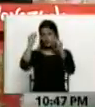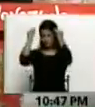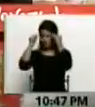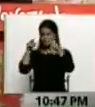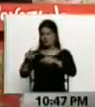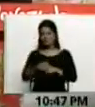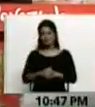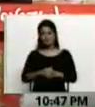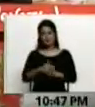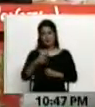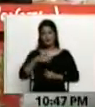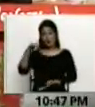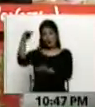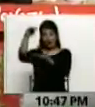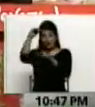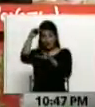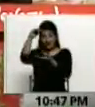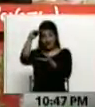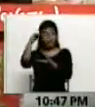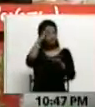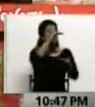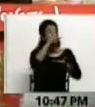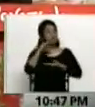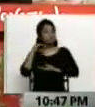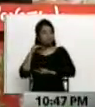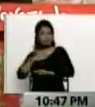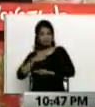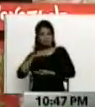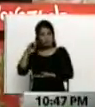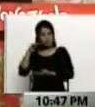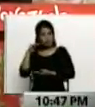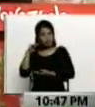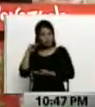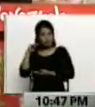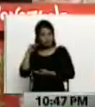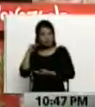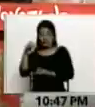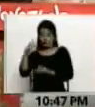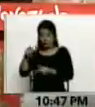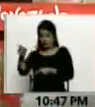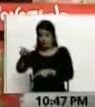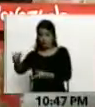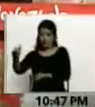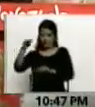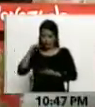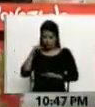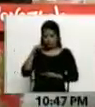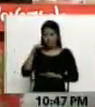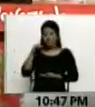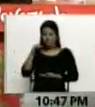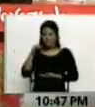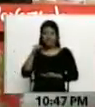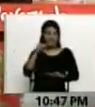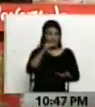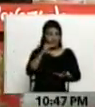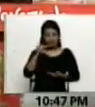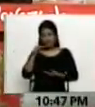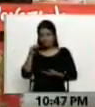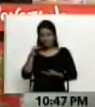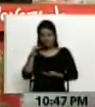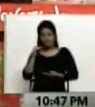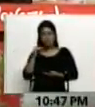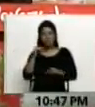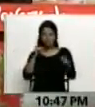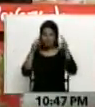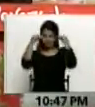de verdad yo esa estatua no se la había regalado a nadie y me la dieron y dije este para